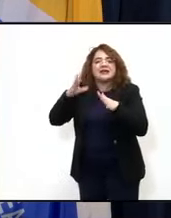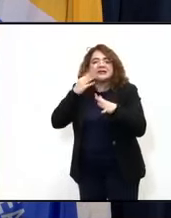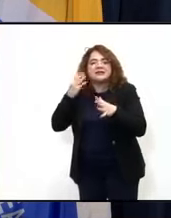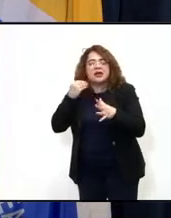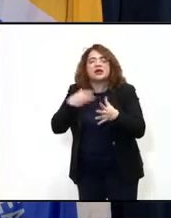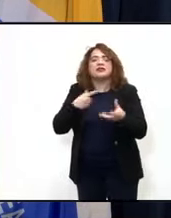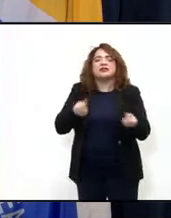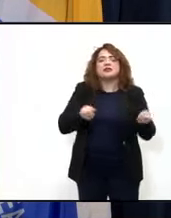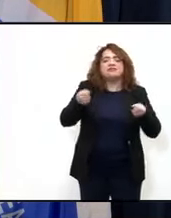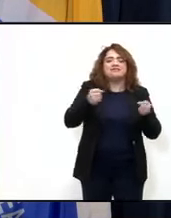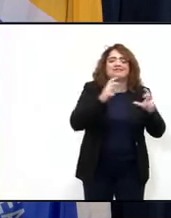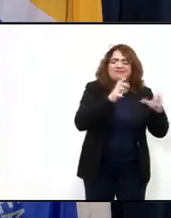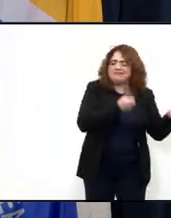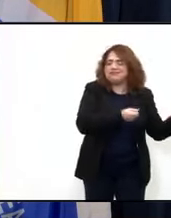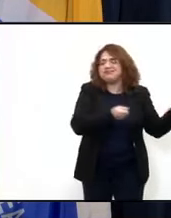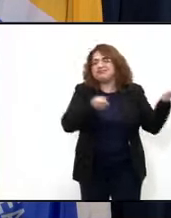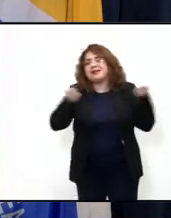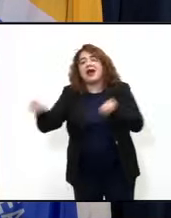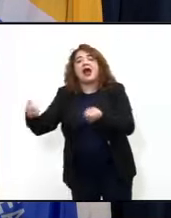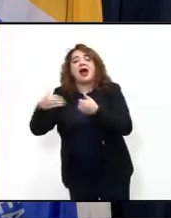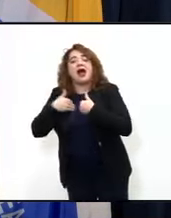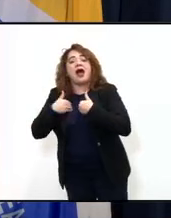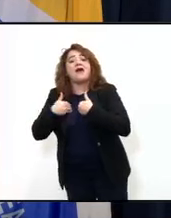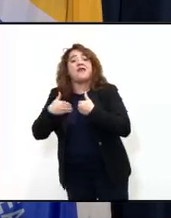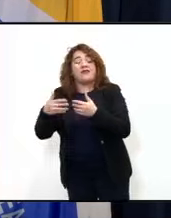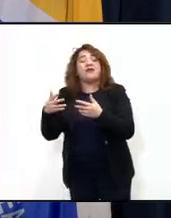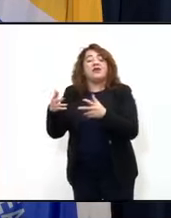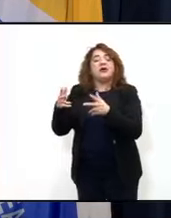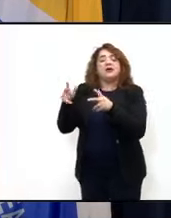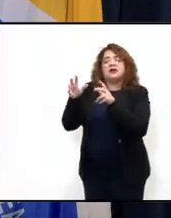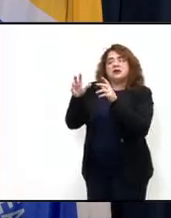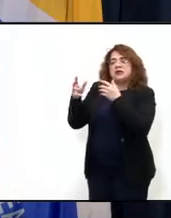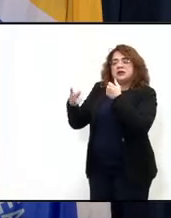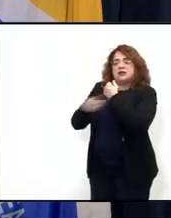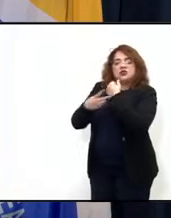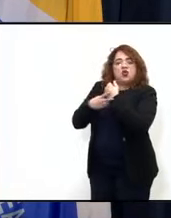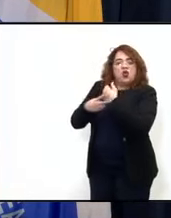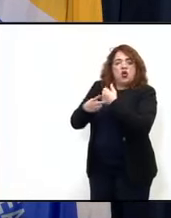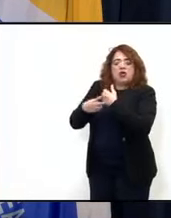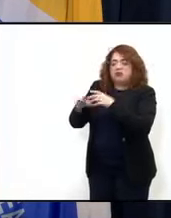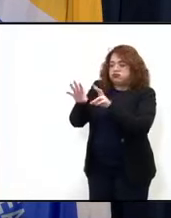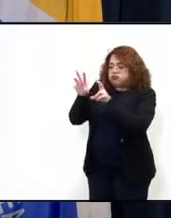vehículo estará equipado con suministros de vacunas y unidades de